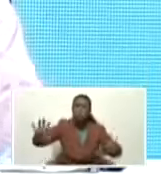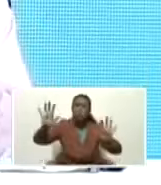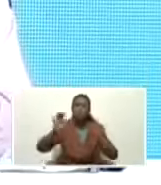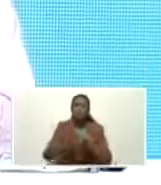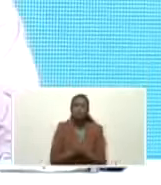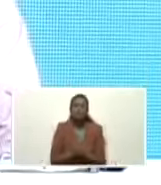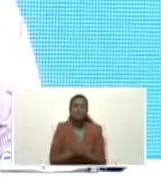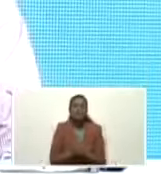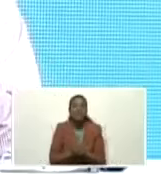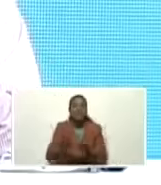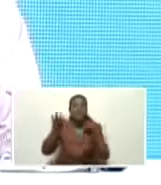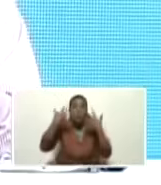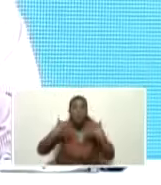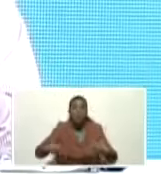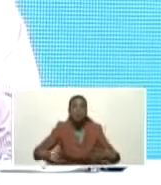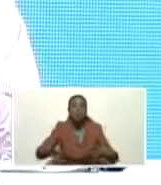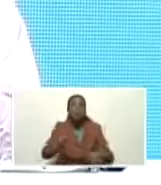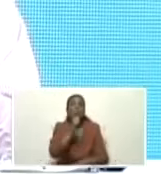Y nos recibió